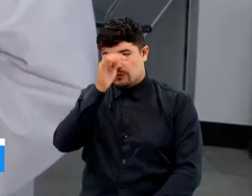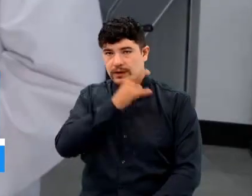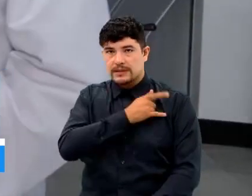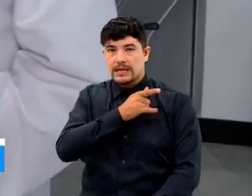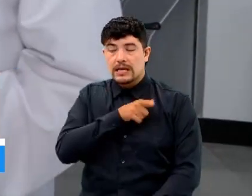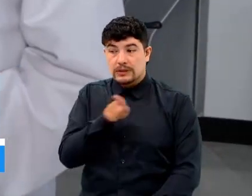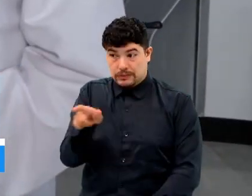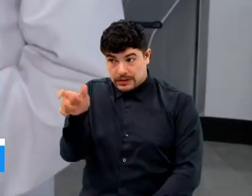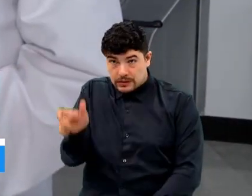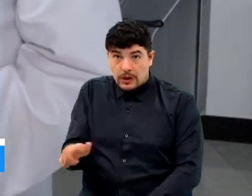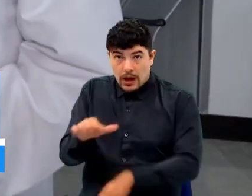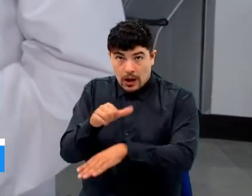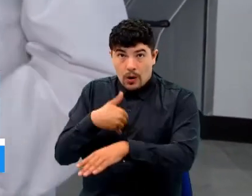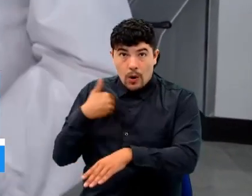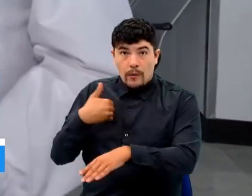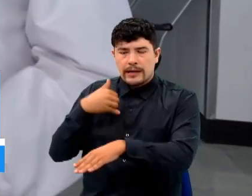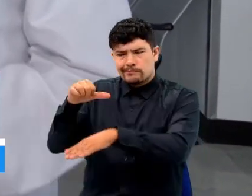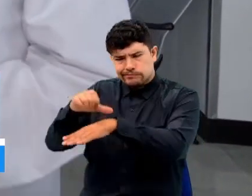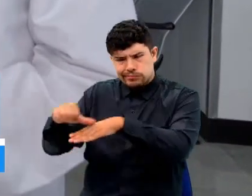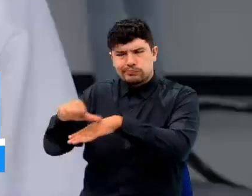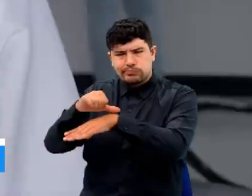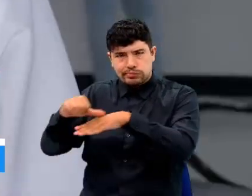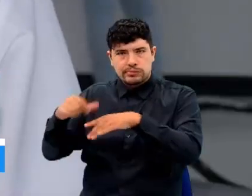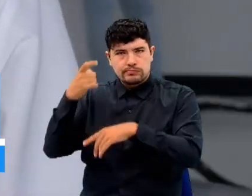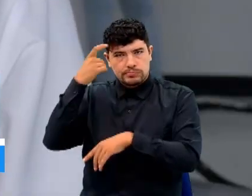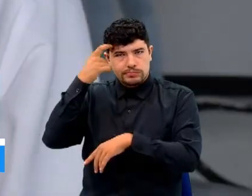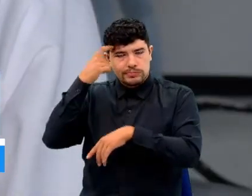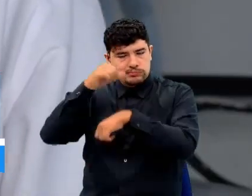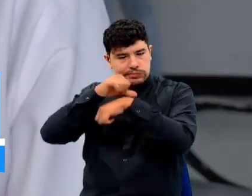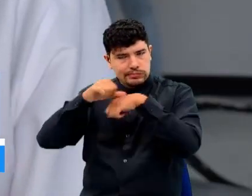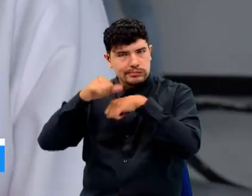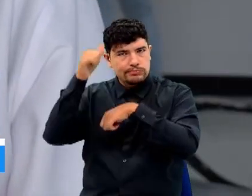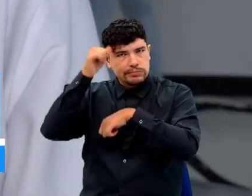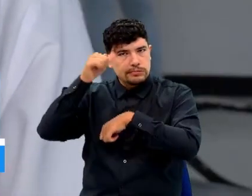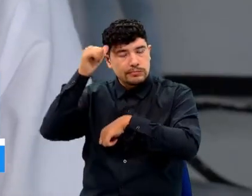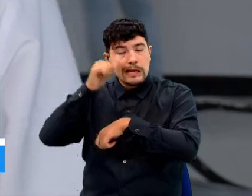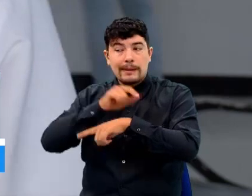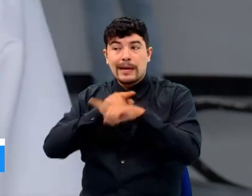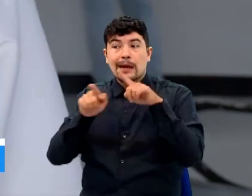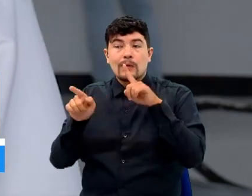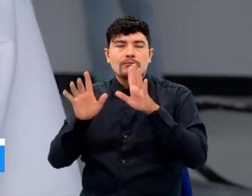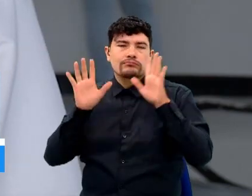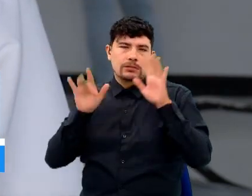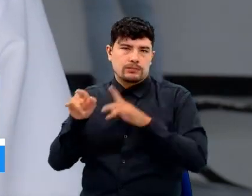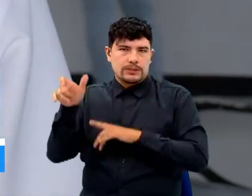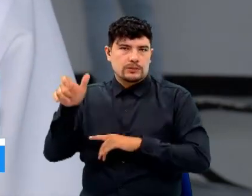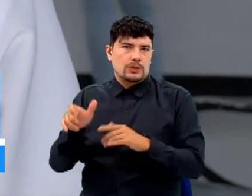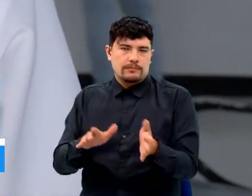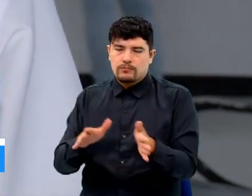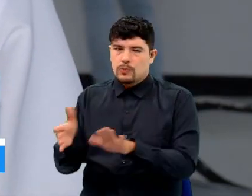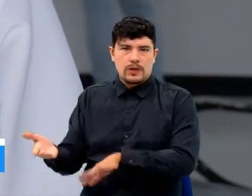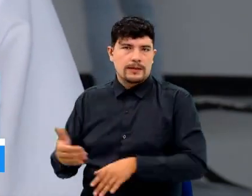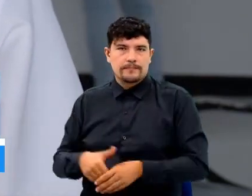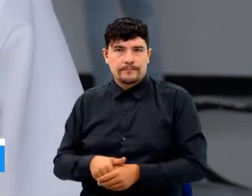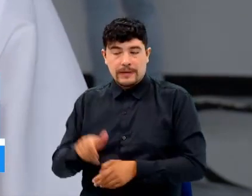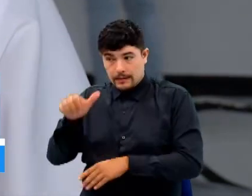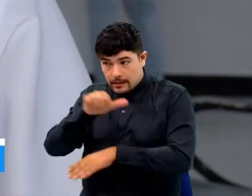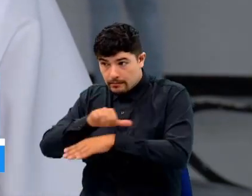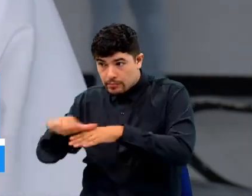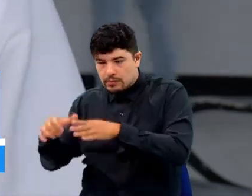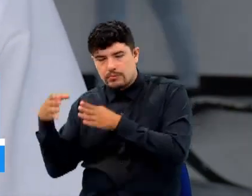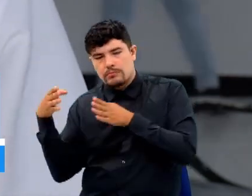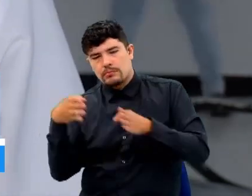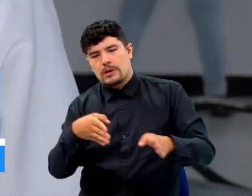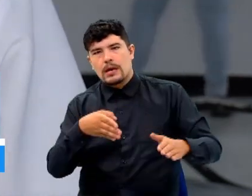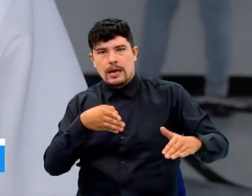practicaron varias cirugías sin embargo murió posteriormente el paciente ingresa a la unidad de cuidados intensivos se le inician pues